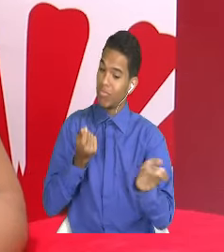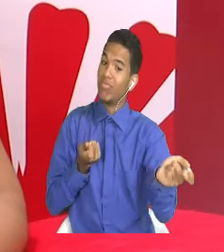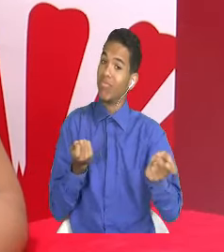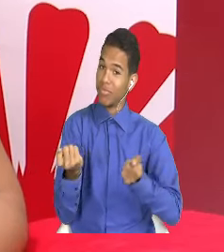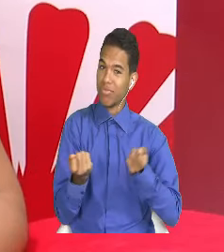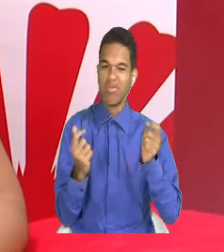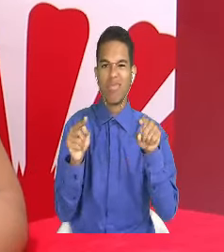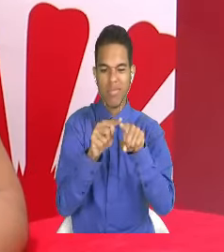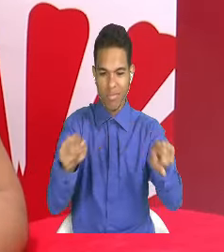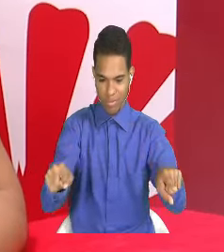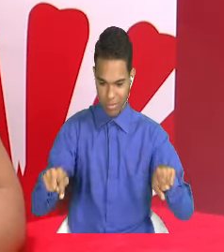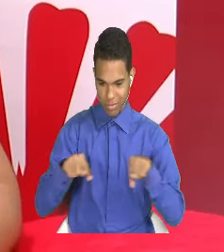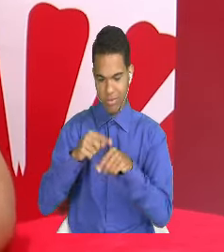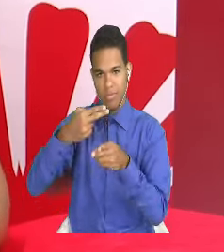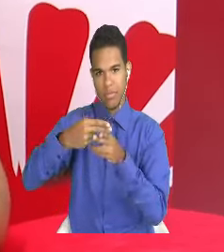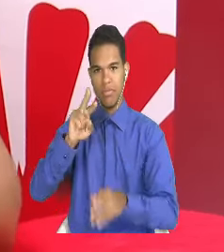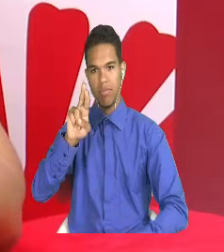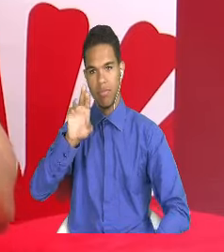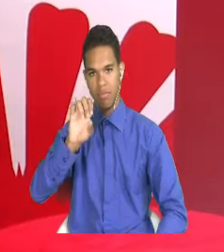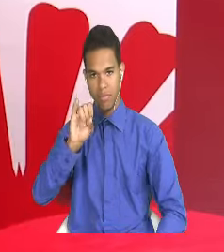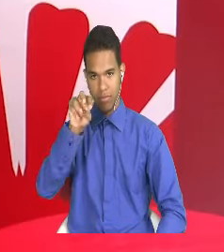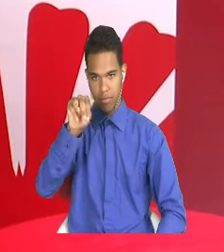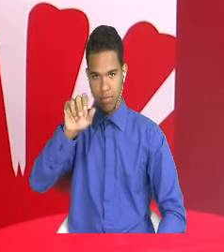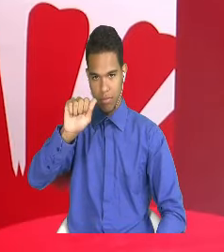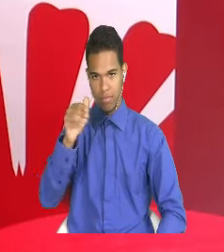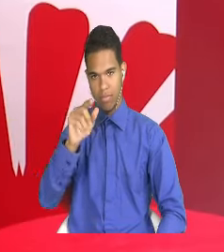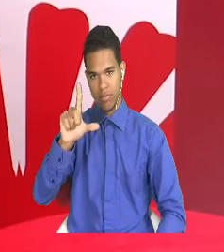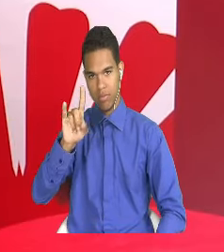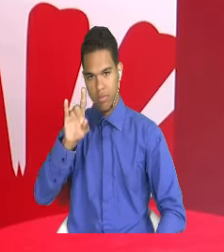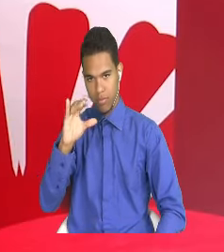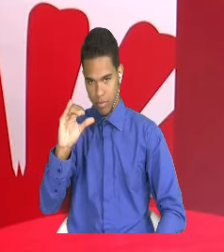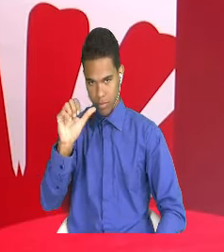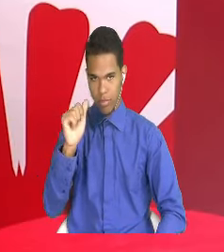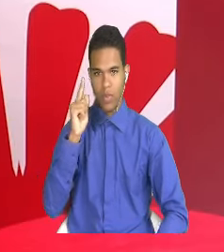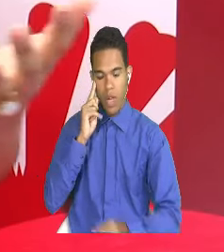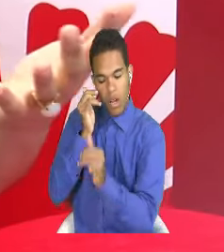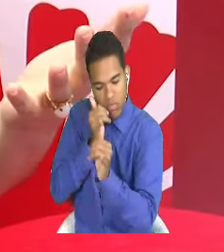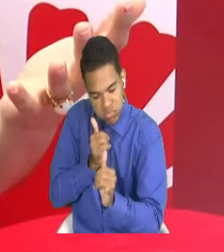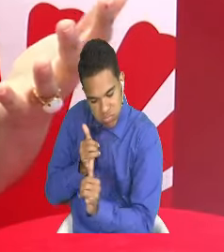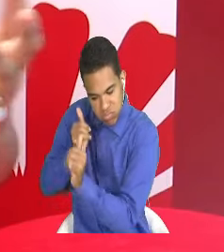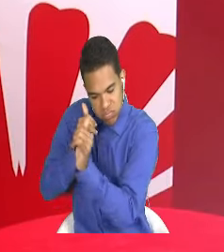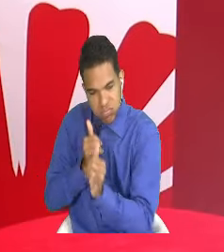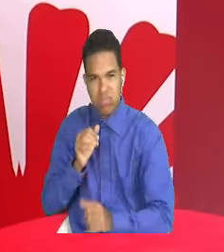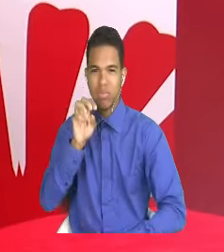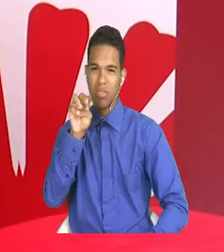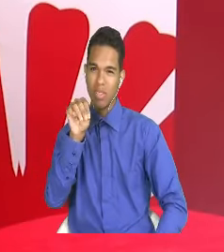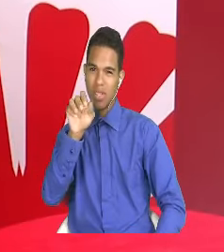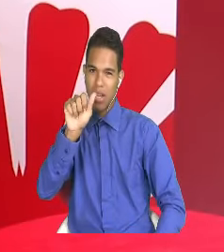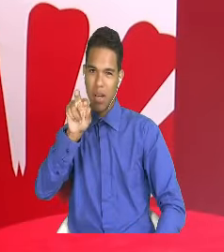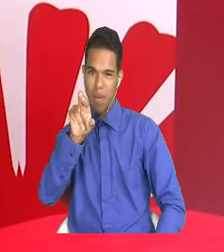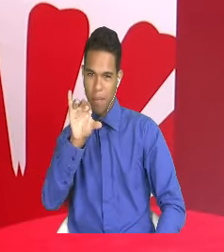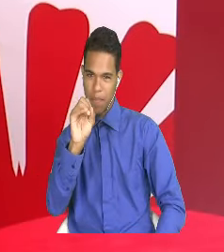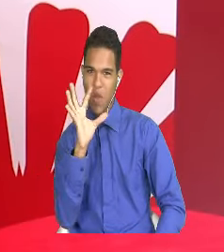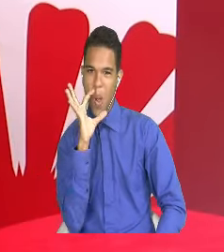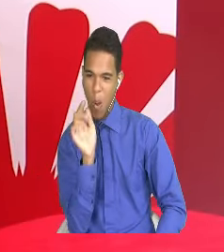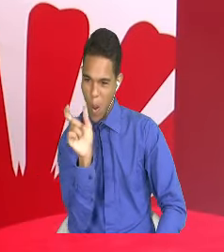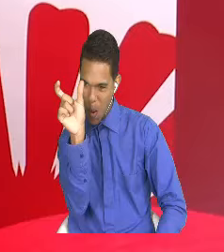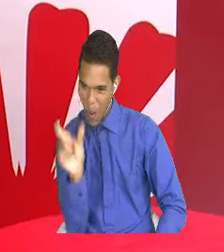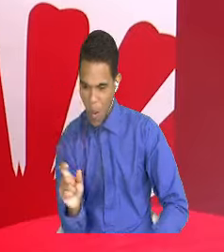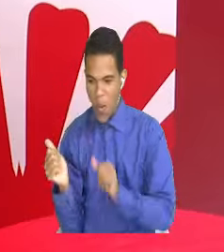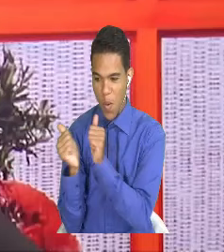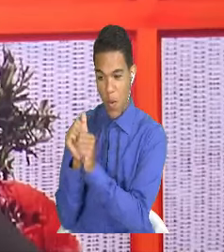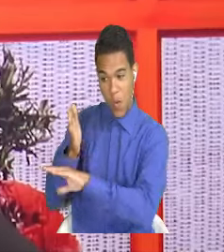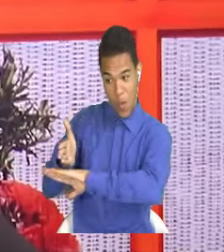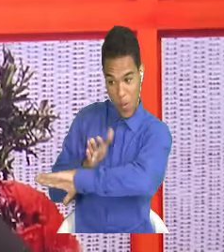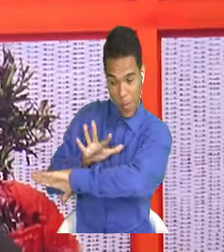clínica Reina Lucía. El ingeniero Mario está con nosotros, pero antes, por supuesto, saludar a nuestra compañera Kiara.